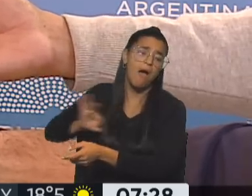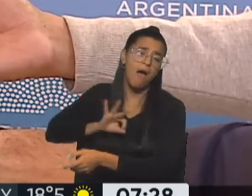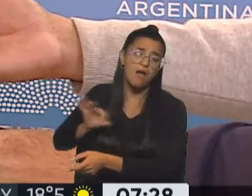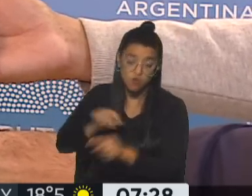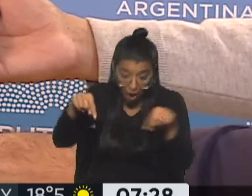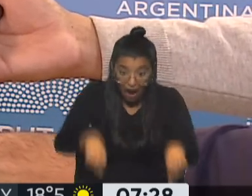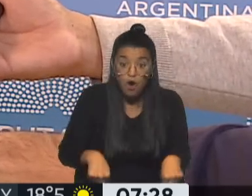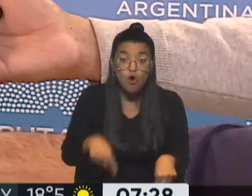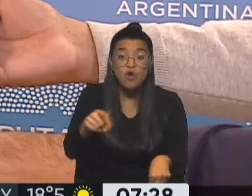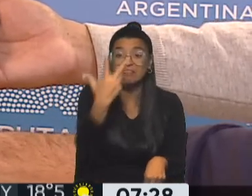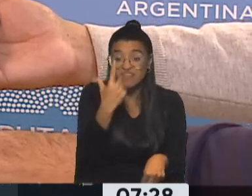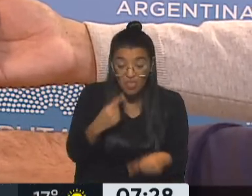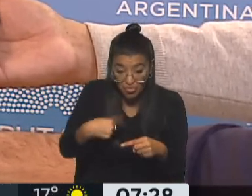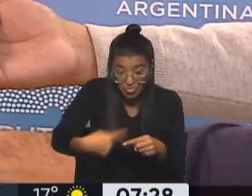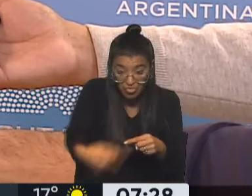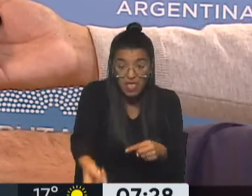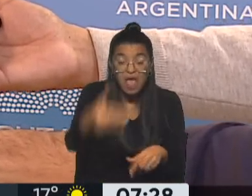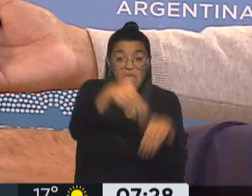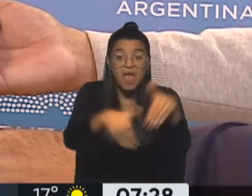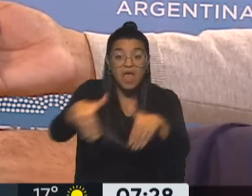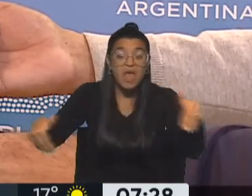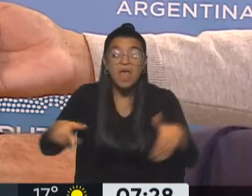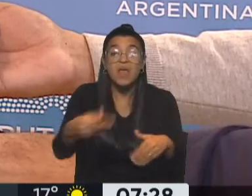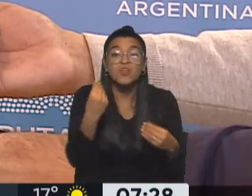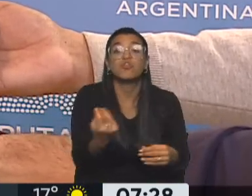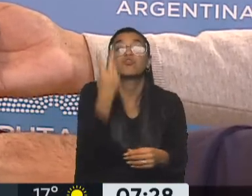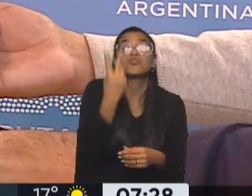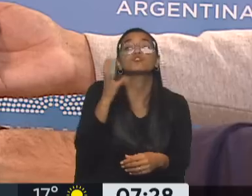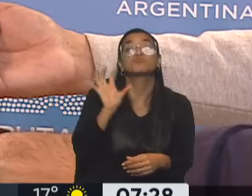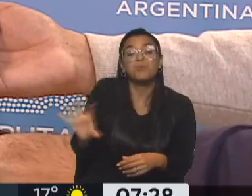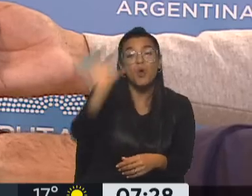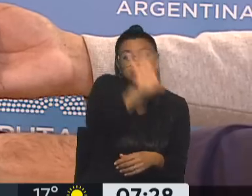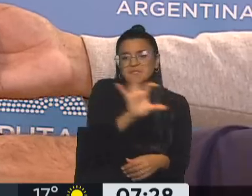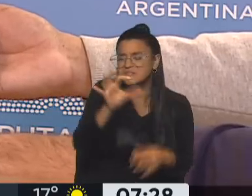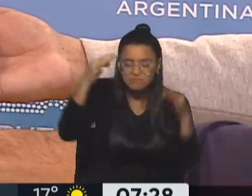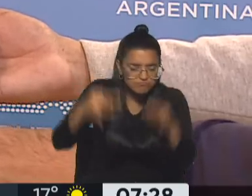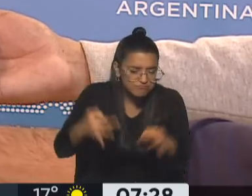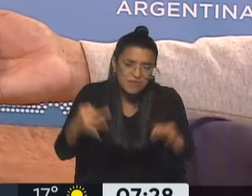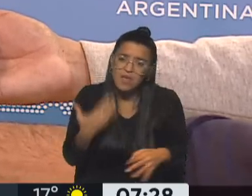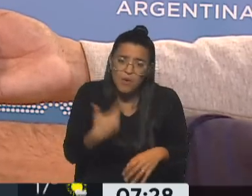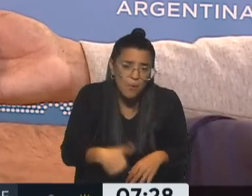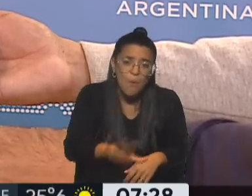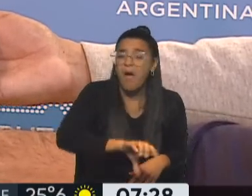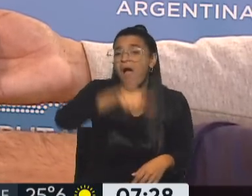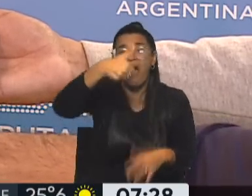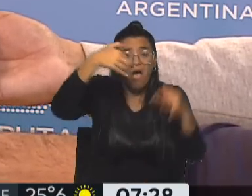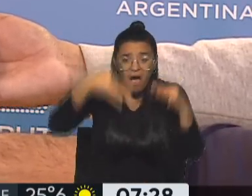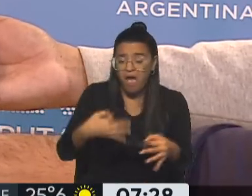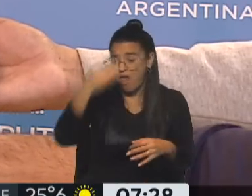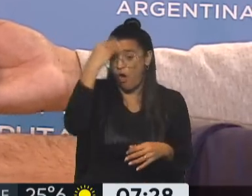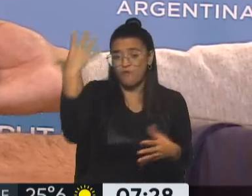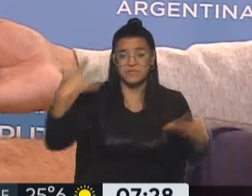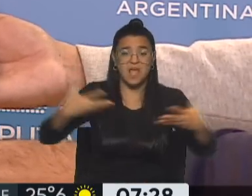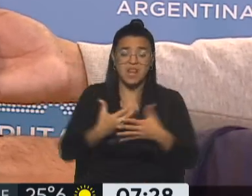la que ahora, a 3 días de una elección, en 2 provincias donde el pronóstico claramente hablaba del triunfo del